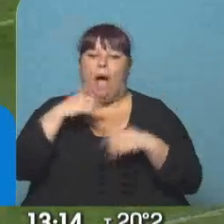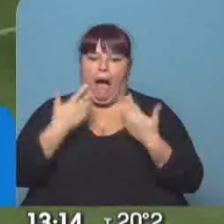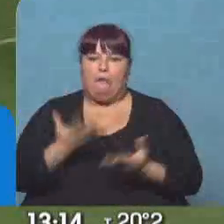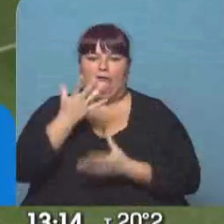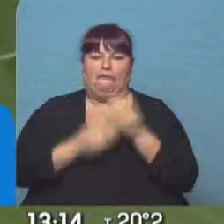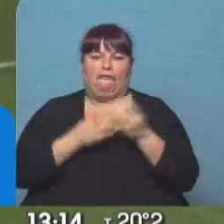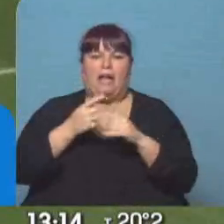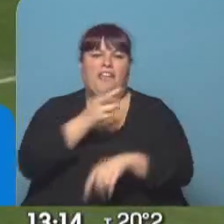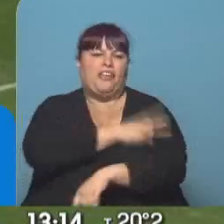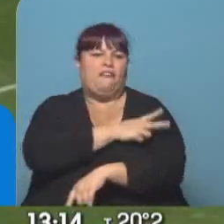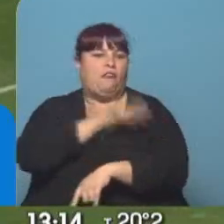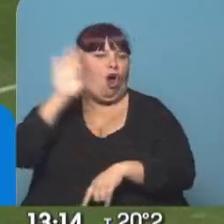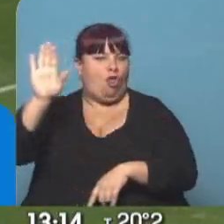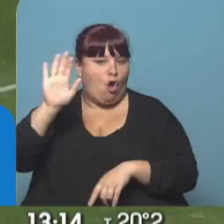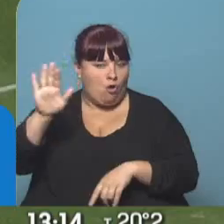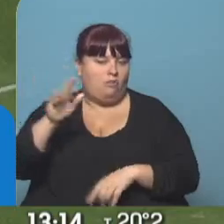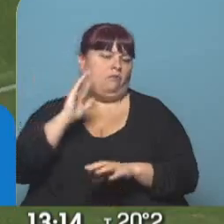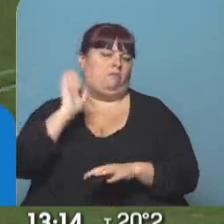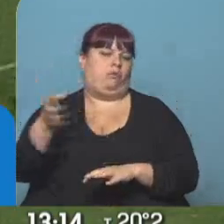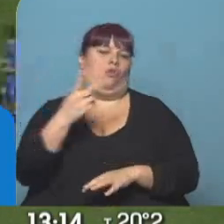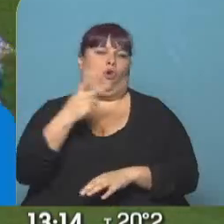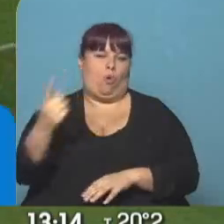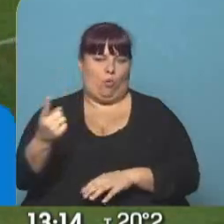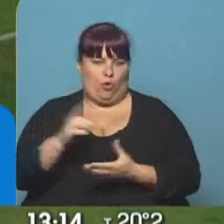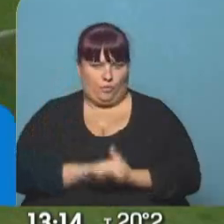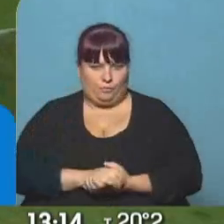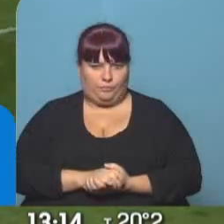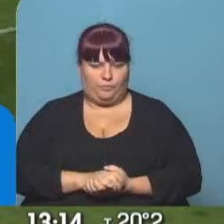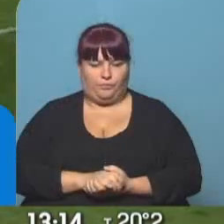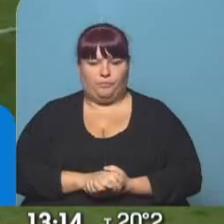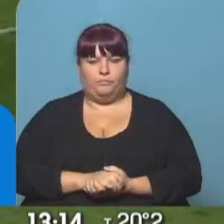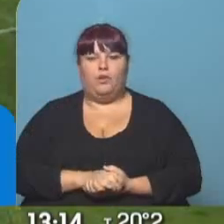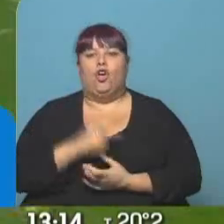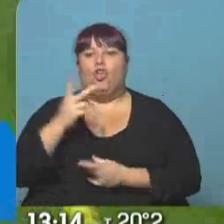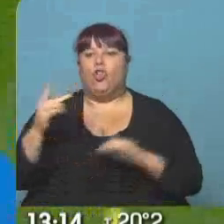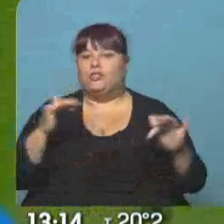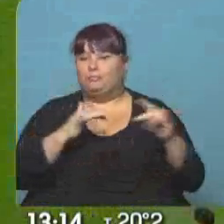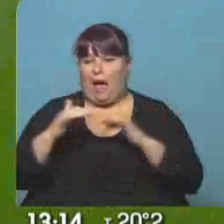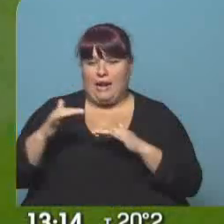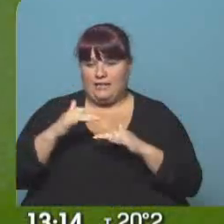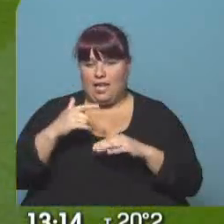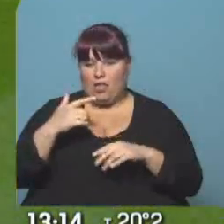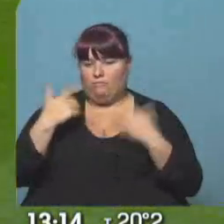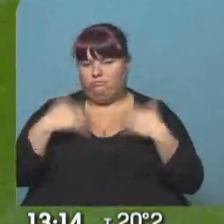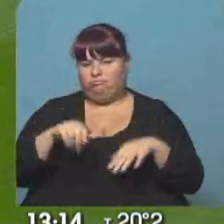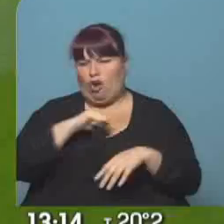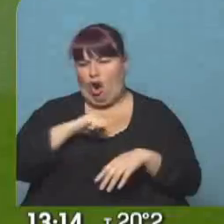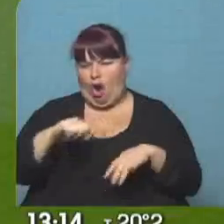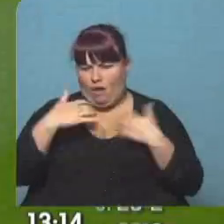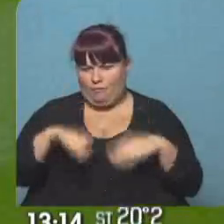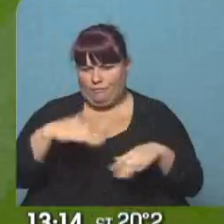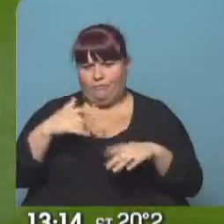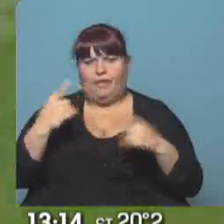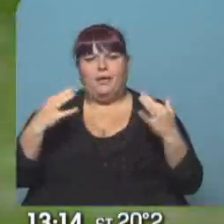los errores defensivos de Godoy Cruz y lo superó por 2-1. Dos partidazos sobrecargados de goles.